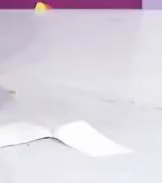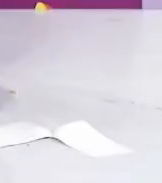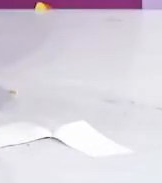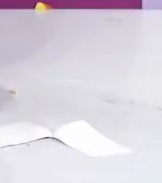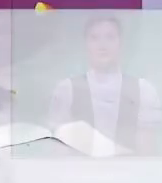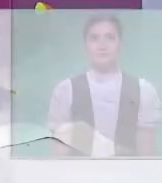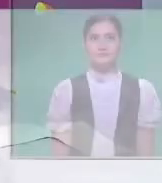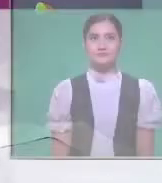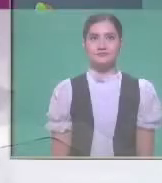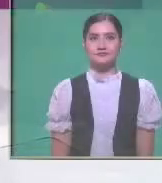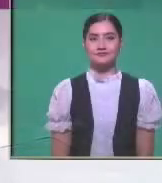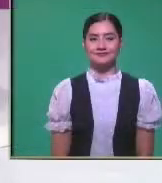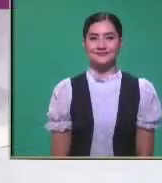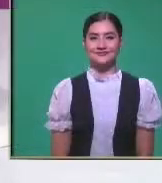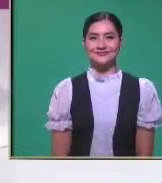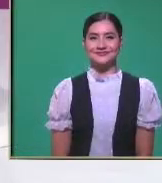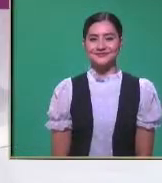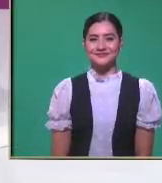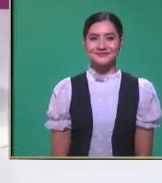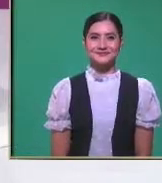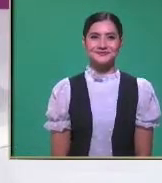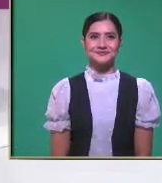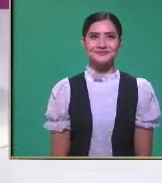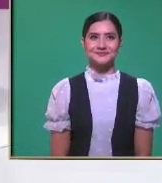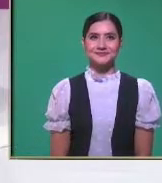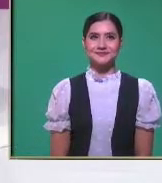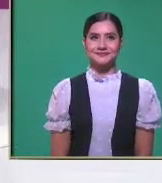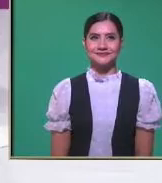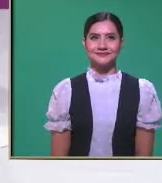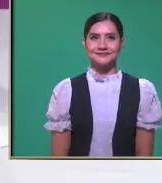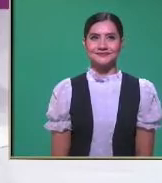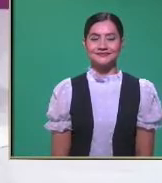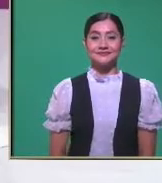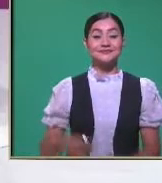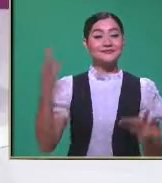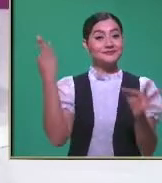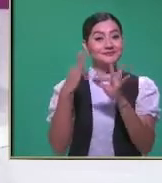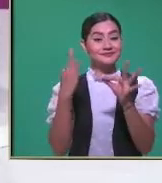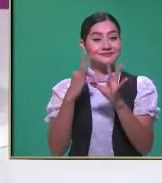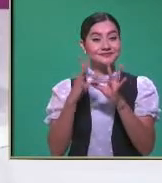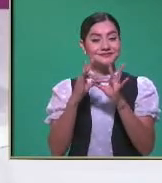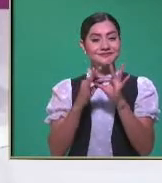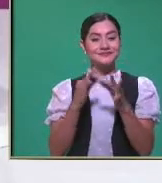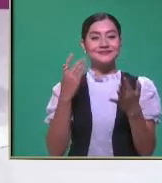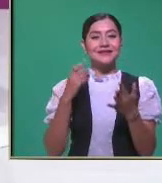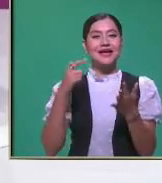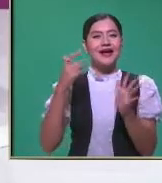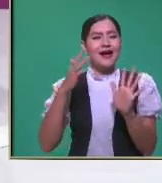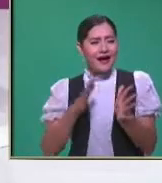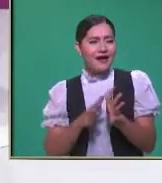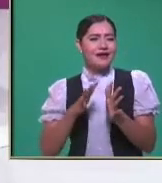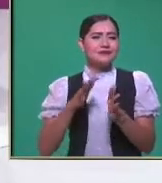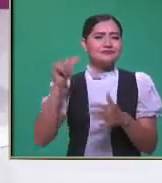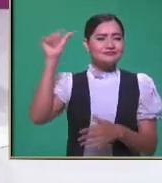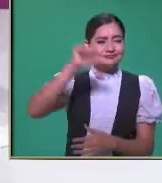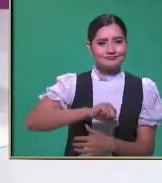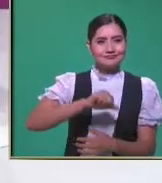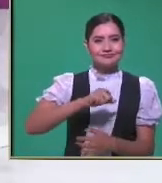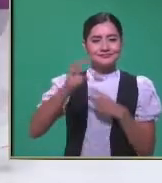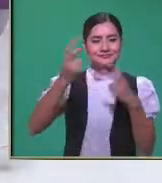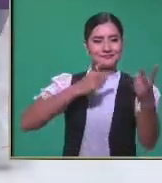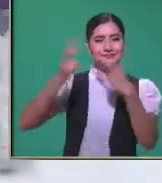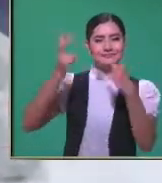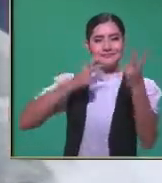Mira la cometa, empieza a volar. ¡Listo! Gracias por continuar continuar con nosotros en este programa